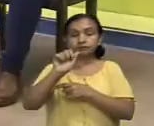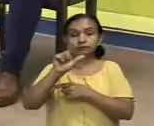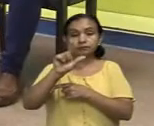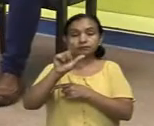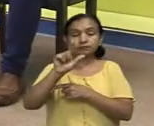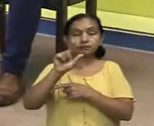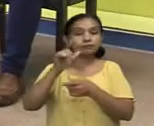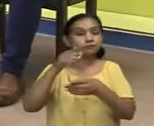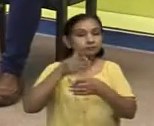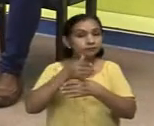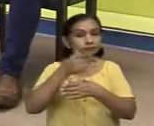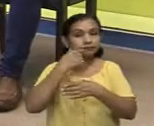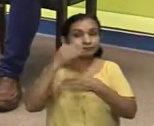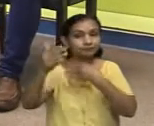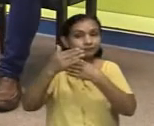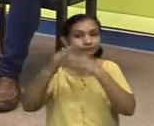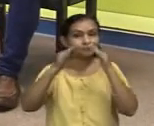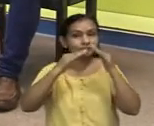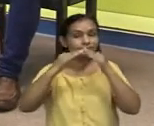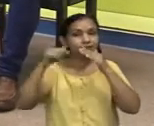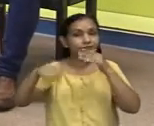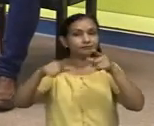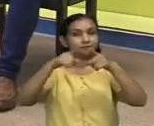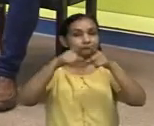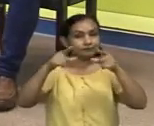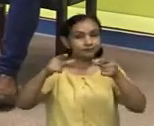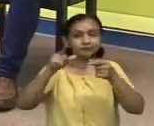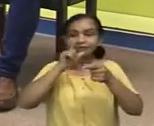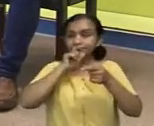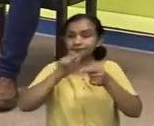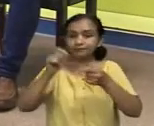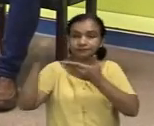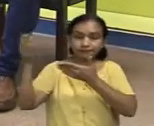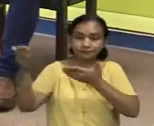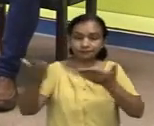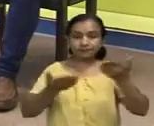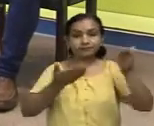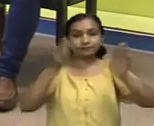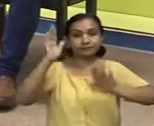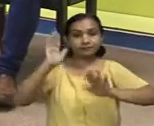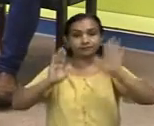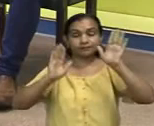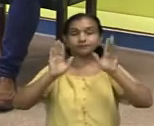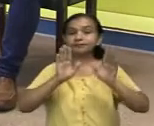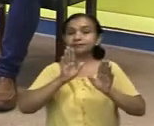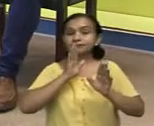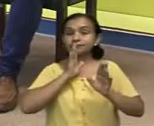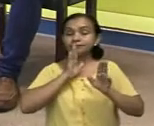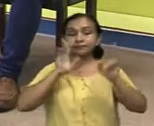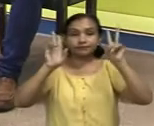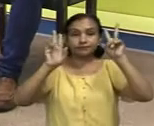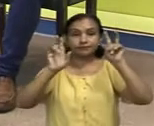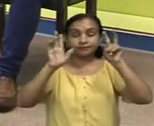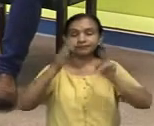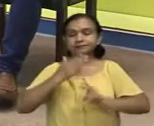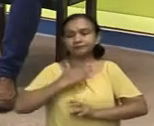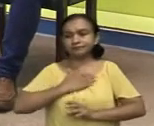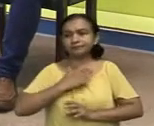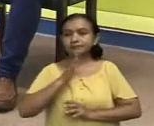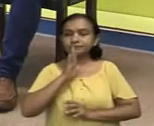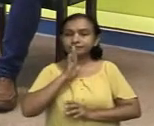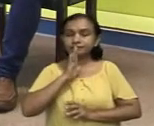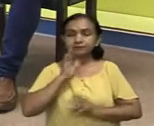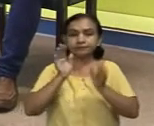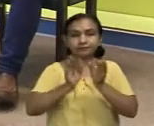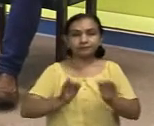mucho gusto. Mucho gusto estar aquí. Es un placer tenerlo aquí como invitado al día de hoy para hablar de este tema. Placer es mío estar aquí y